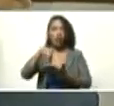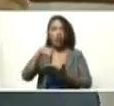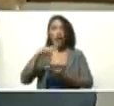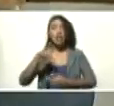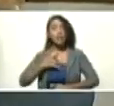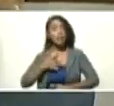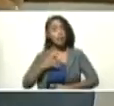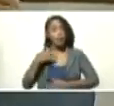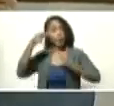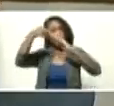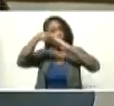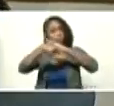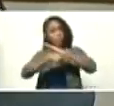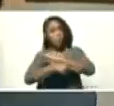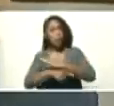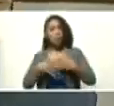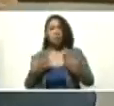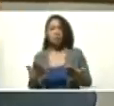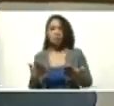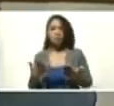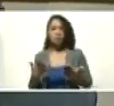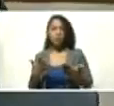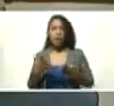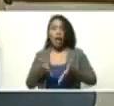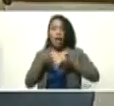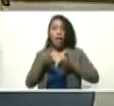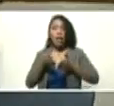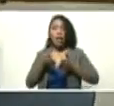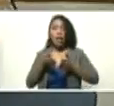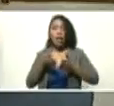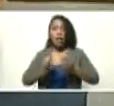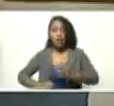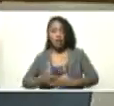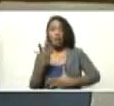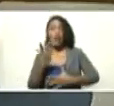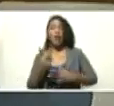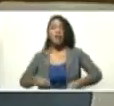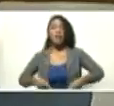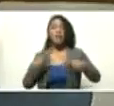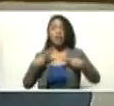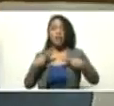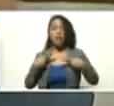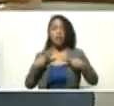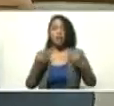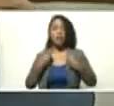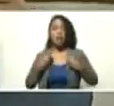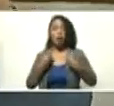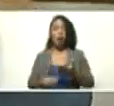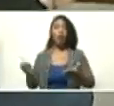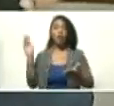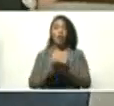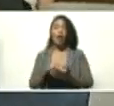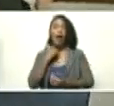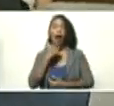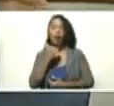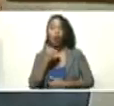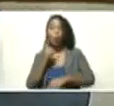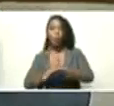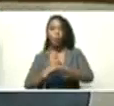sentido profundo y es el renacer, el darle vida nuevamente a lo que en algún momento